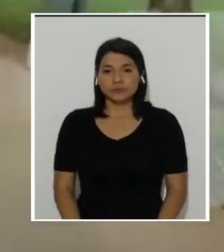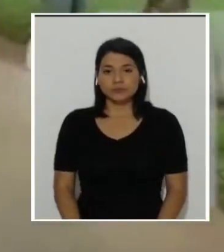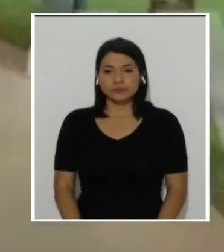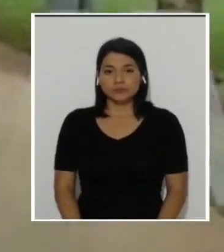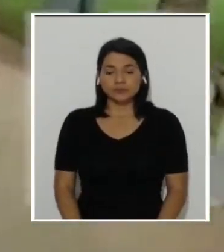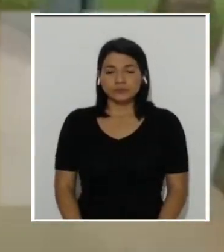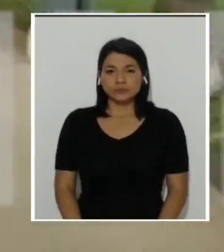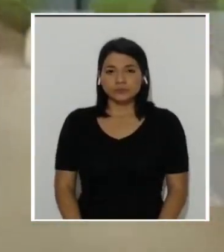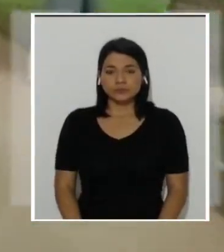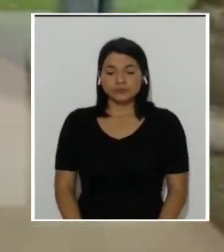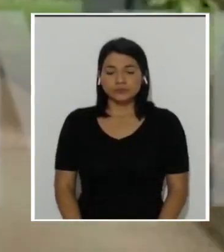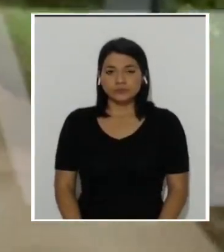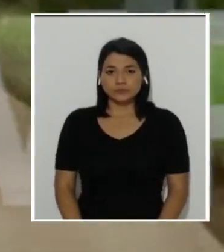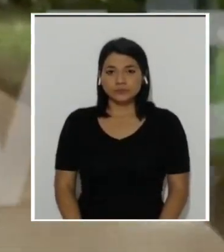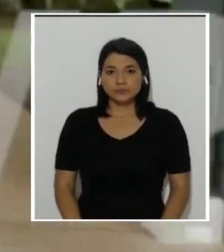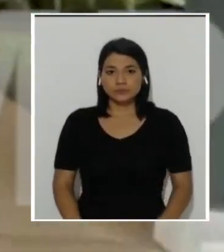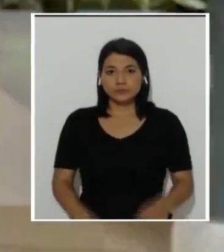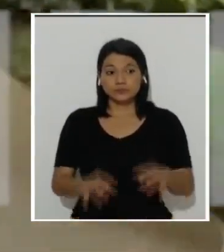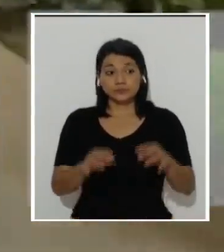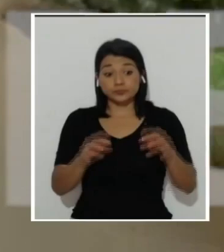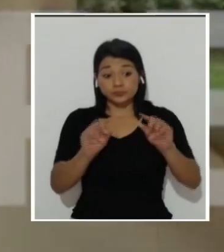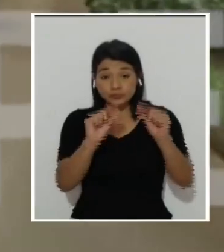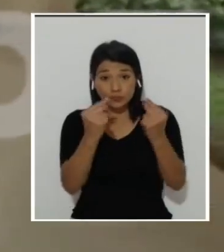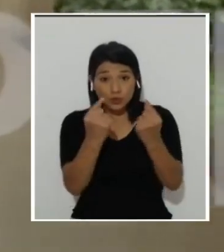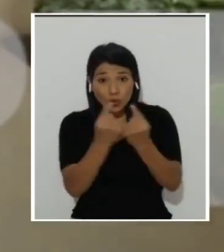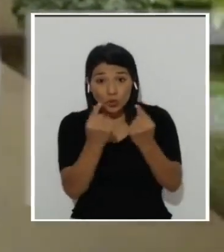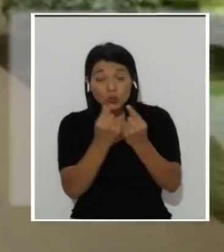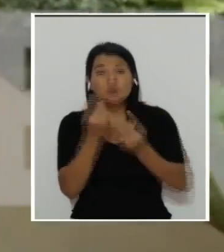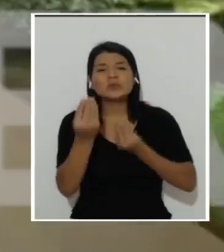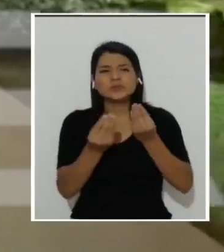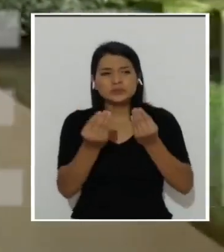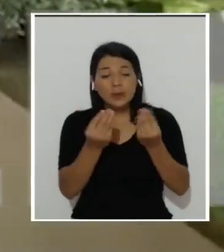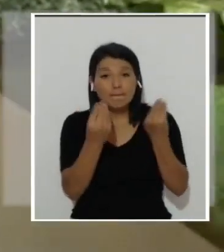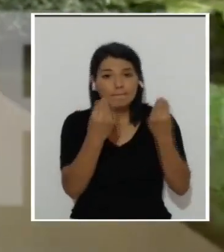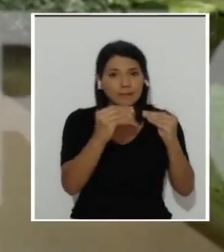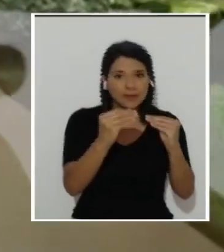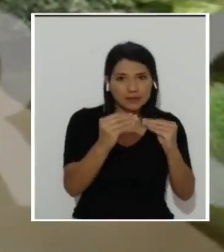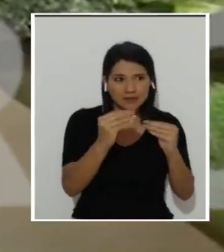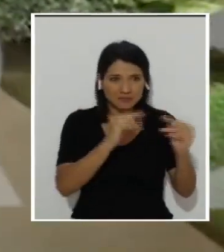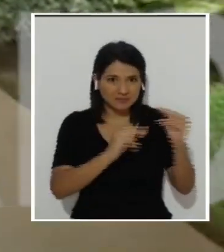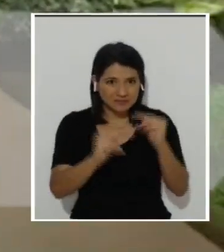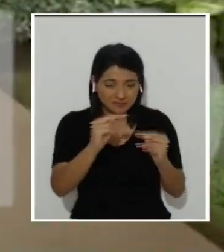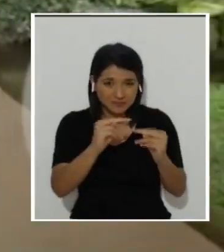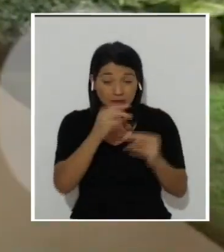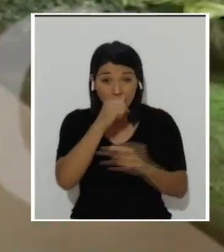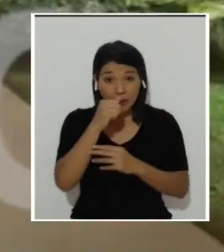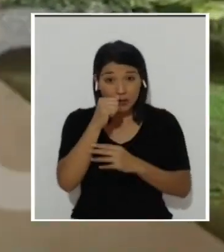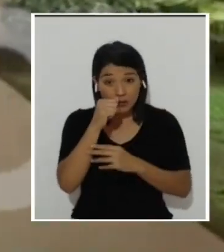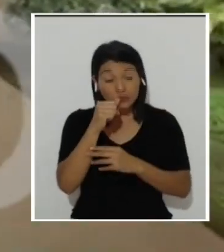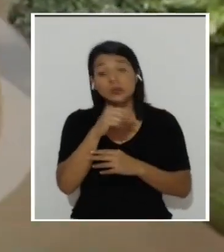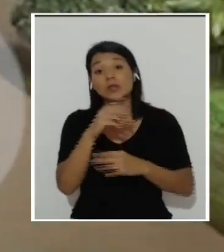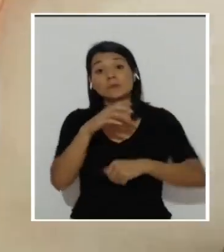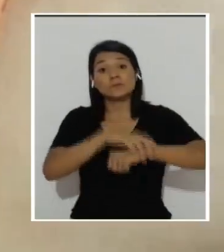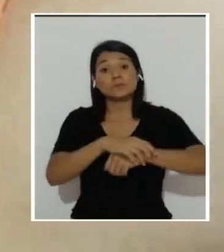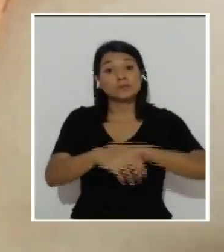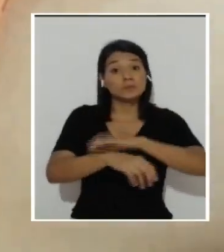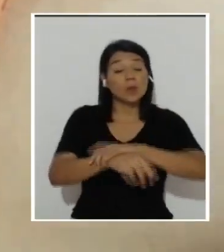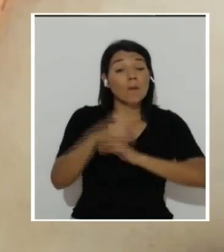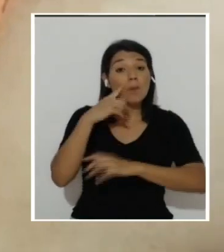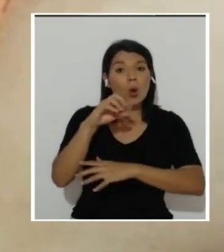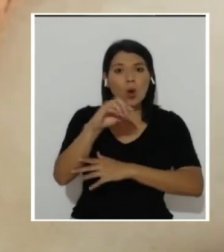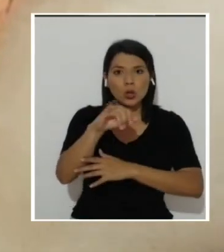Una banda dedicada a narcotráfico y lavado de dinero que fue detenida por el OIJ generaba ganancias de 100